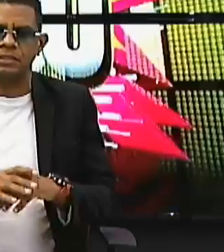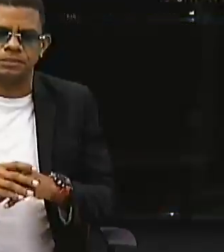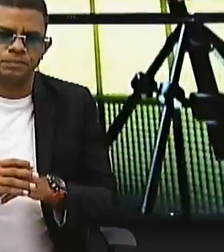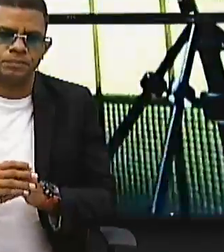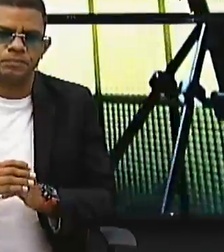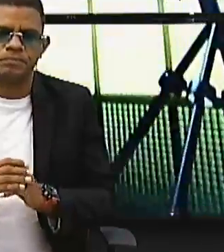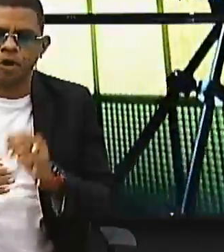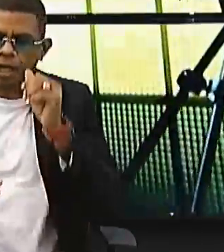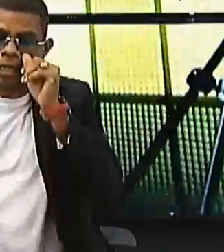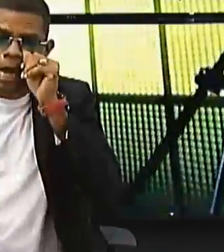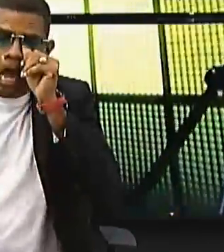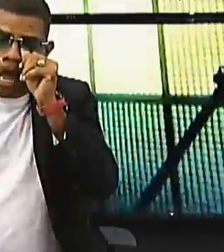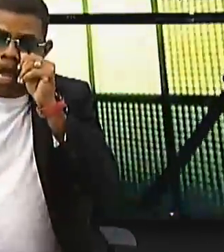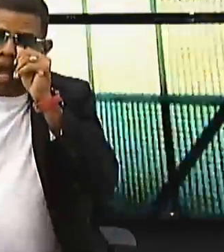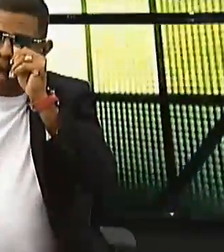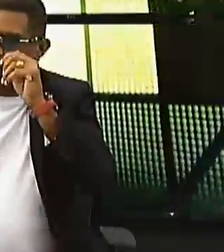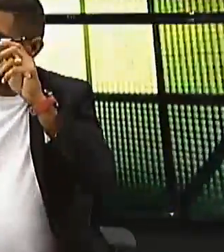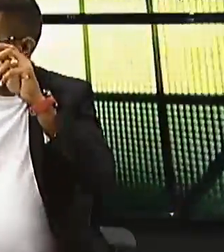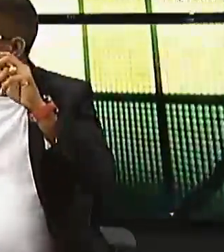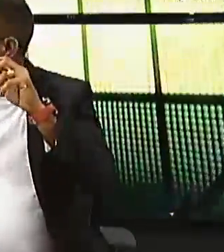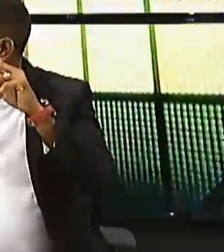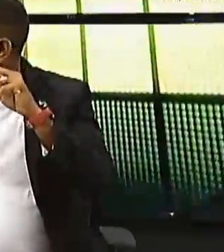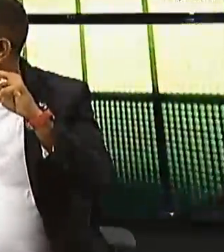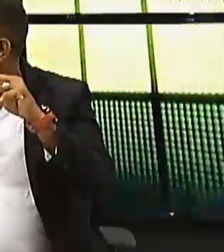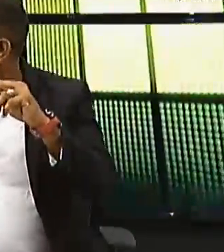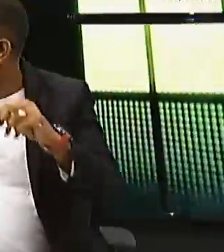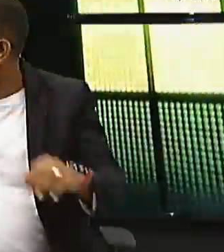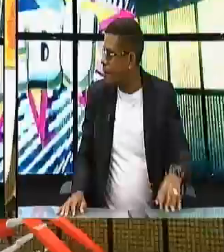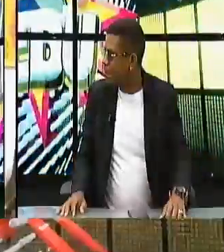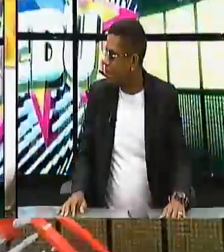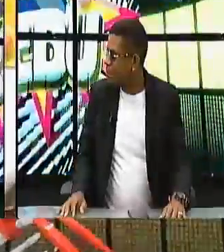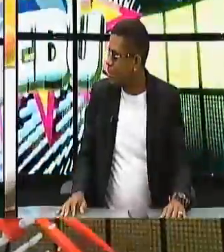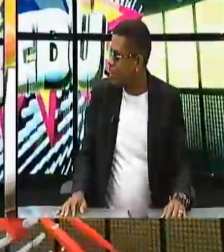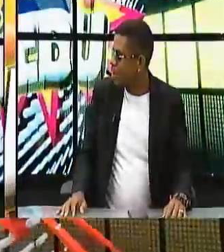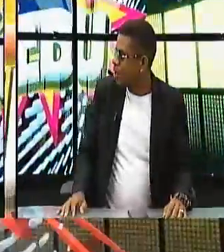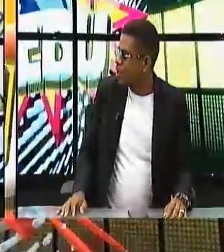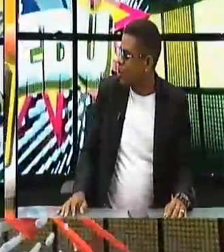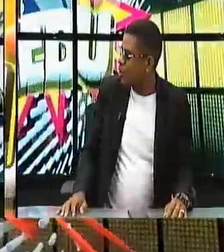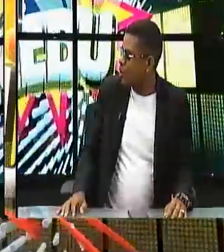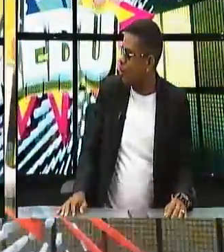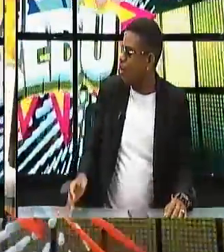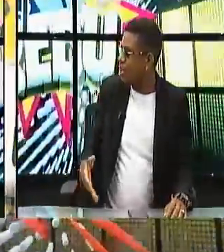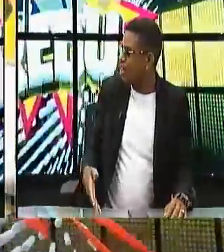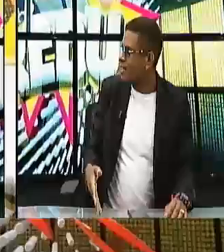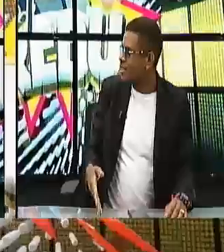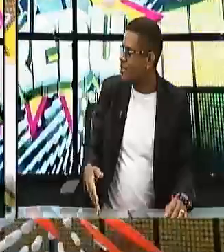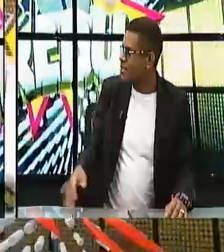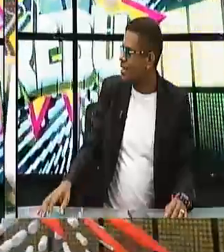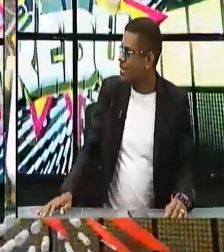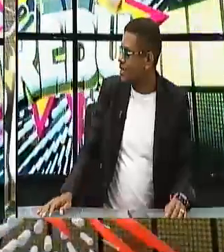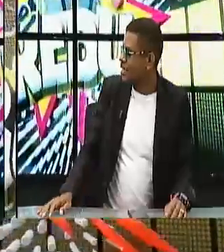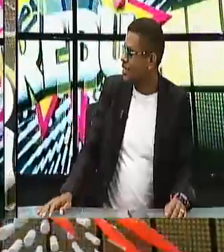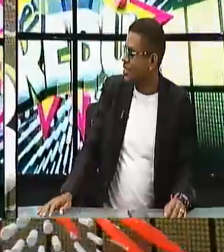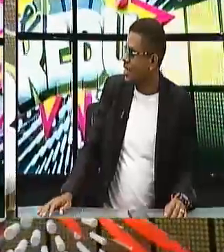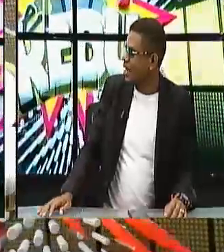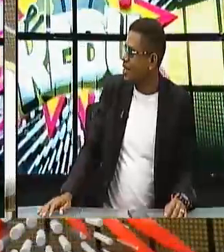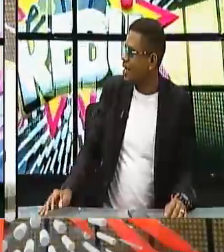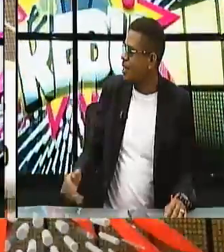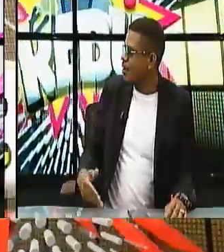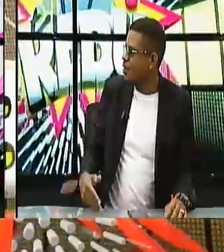país. Desestabilizar, esa palabrita se te hace como medio incómodo a ti, desestabilizar. No, porque tú la